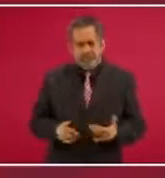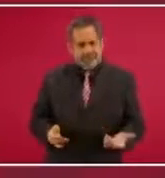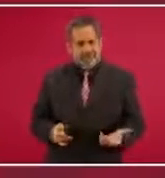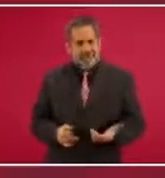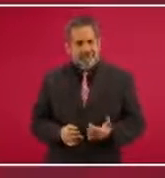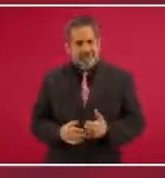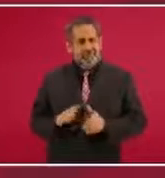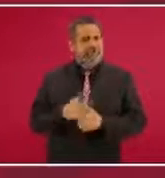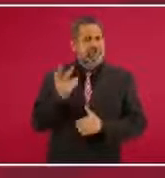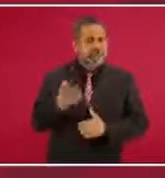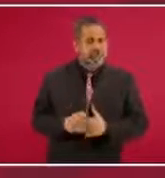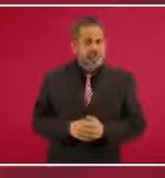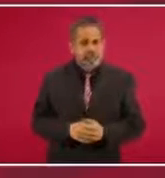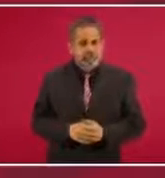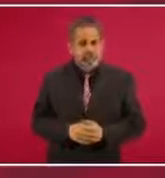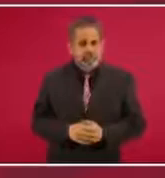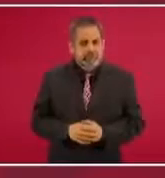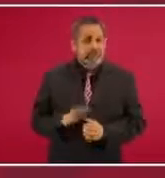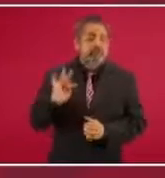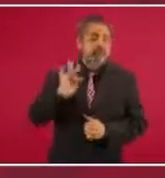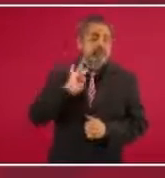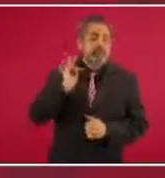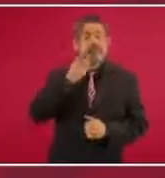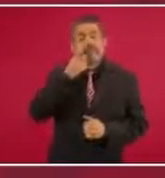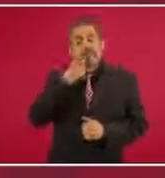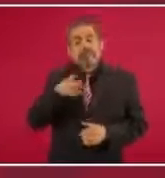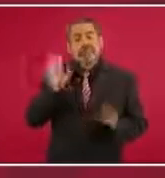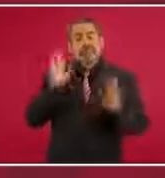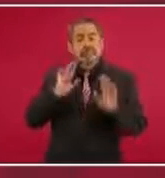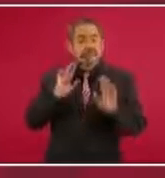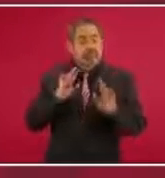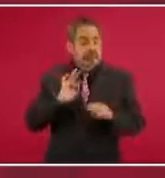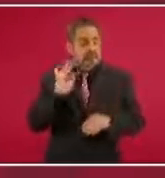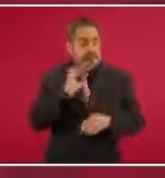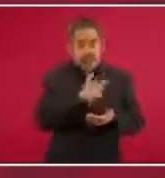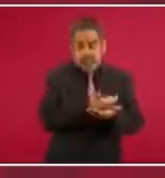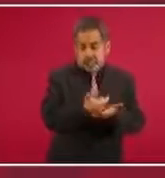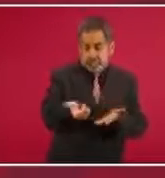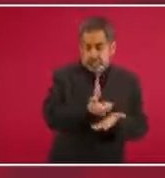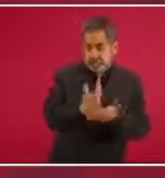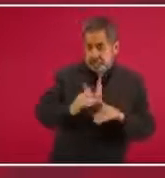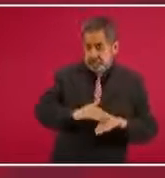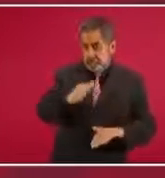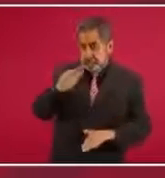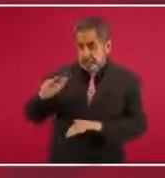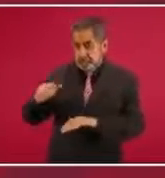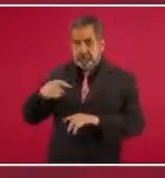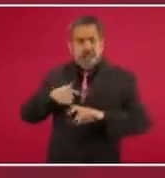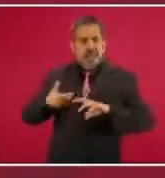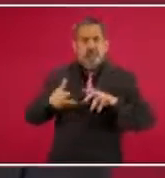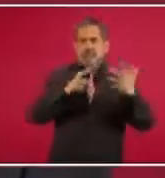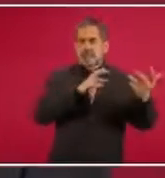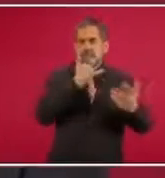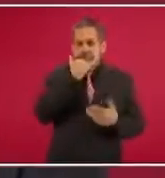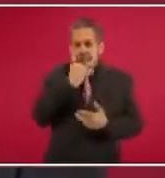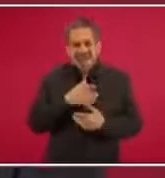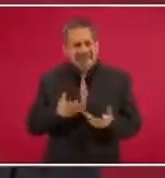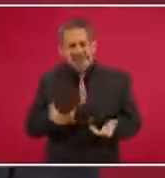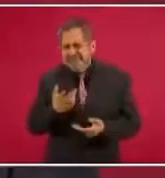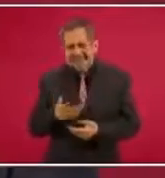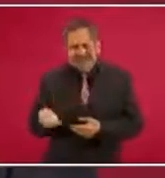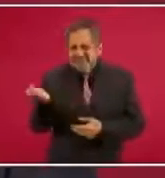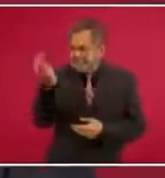porque supuestamente les iban a producir desequilibrios falsos